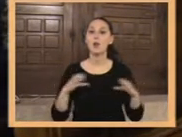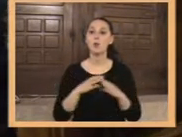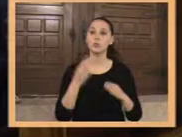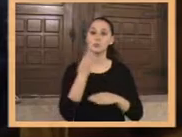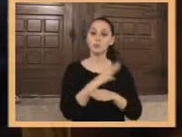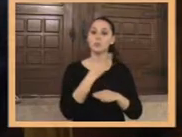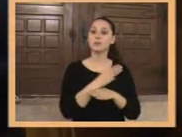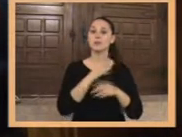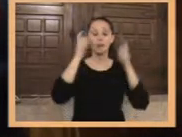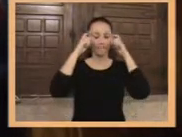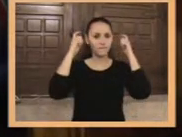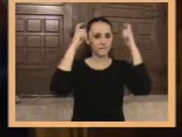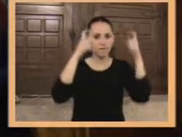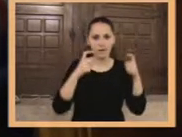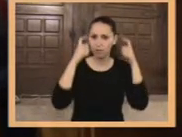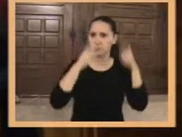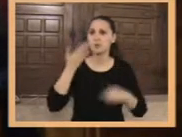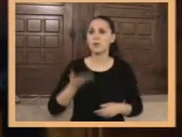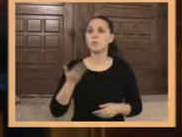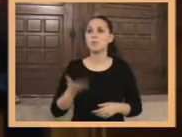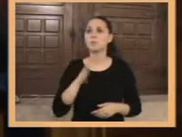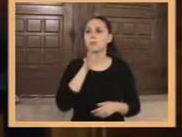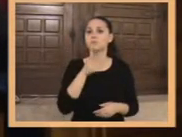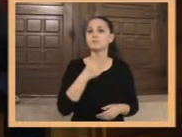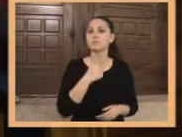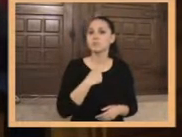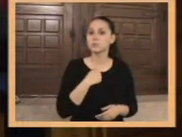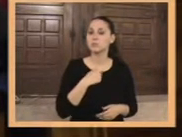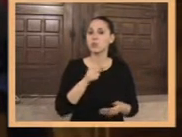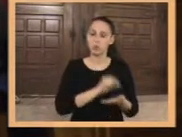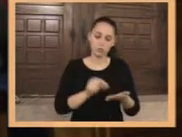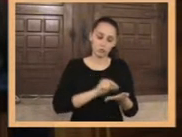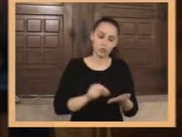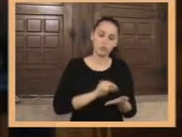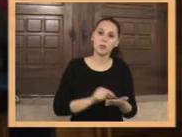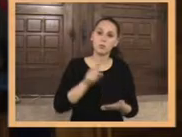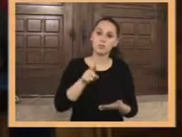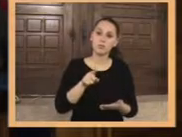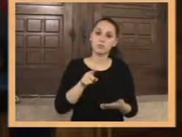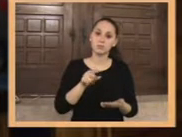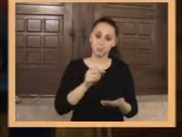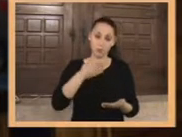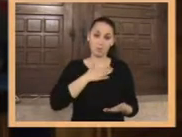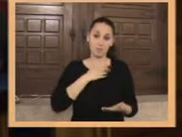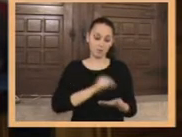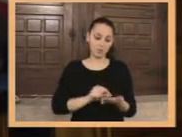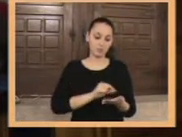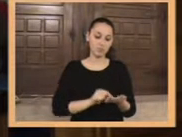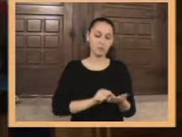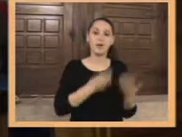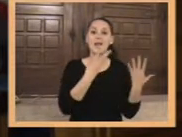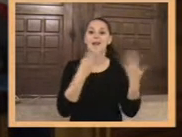soberano, porque yo llevaba el documento que tú nos habías entregado el 80%